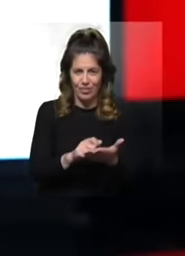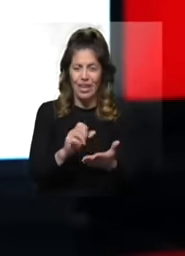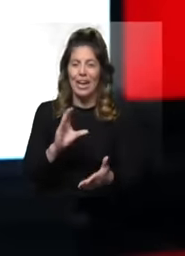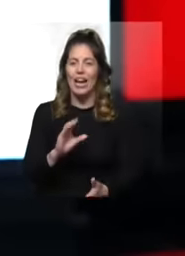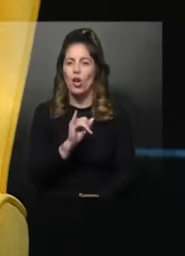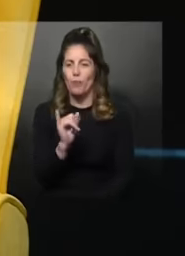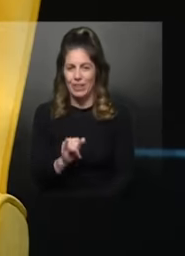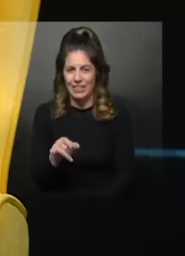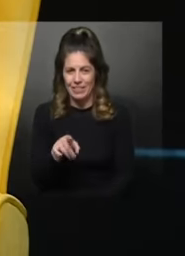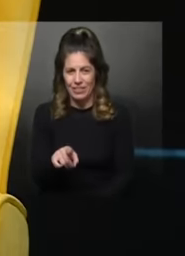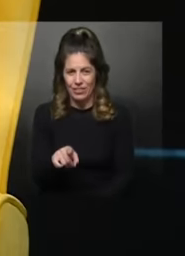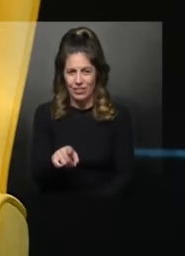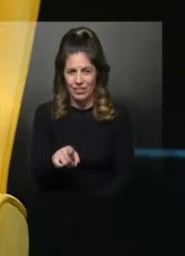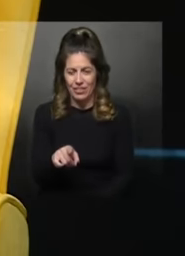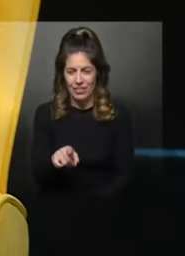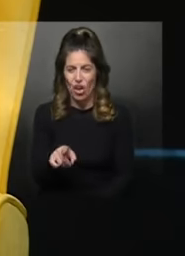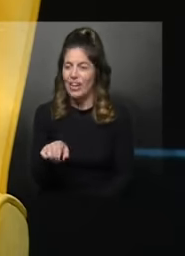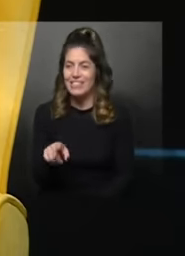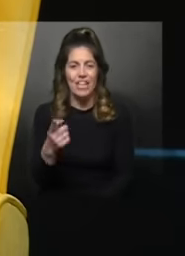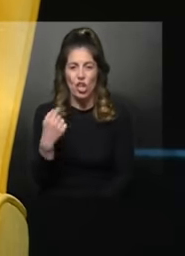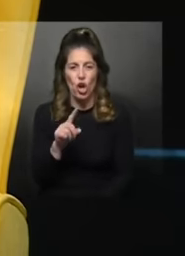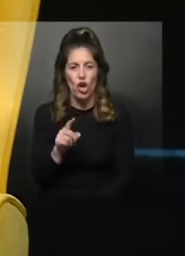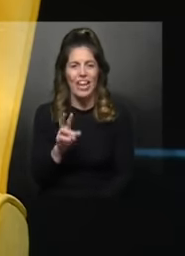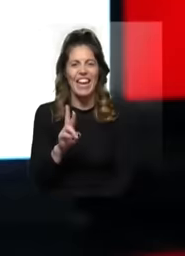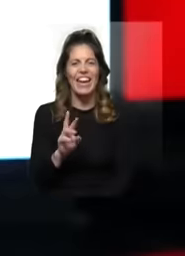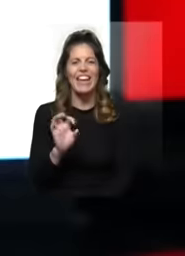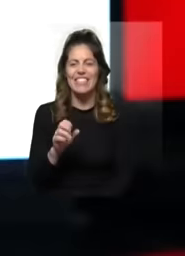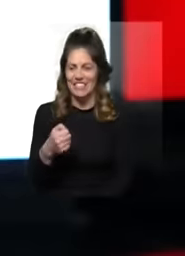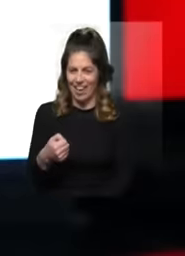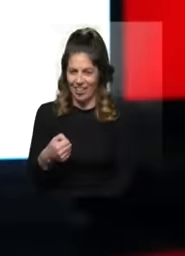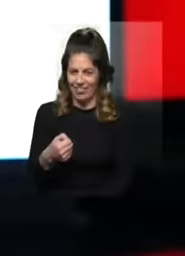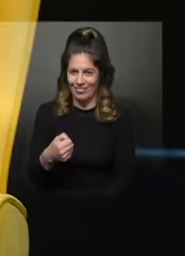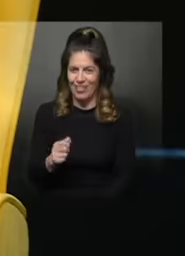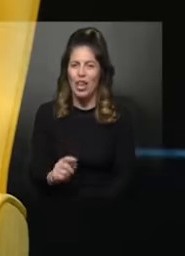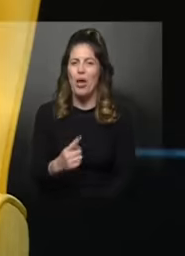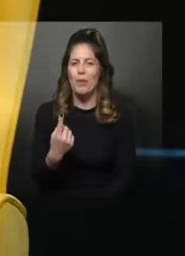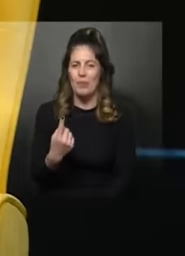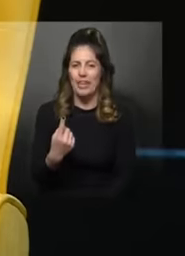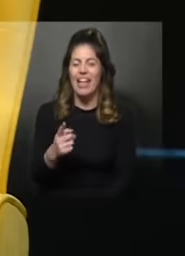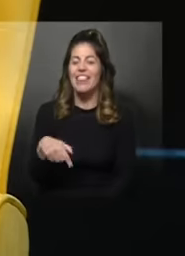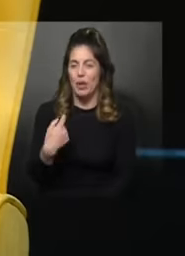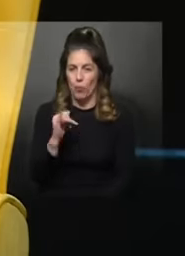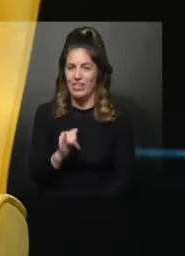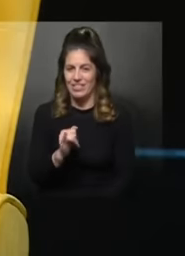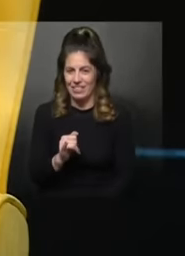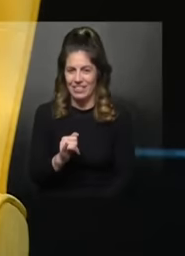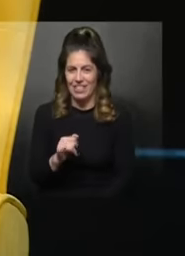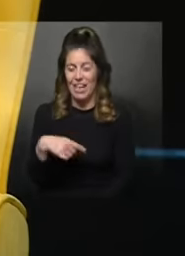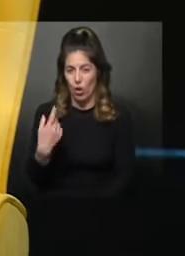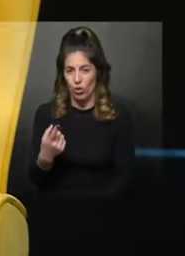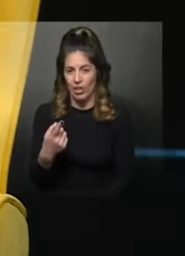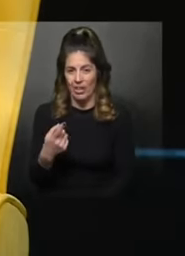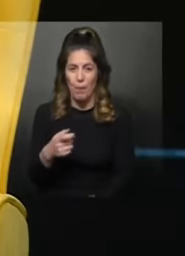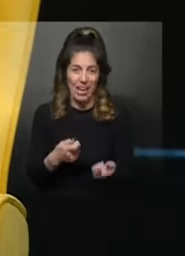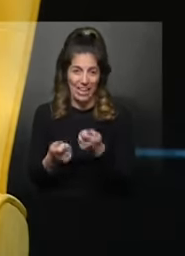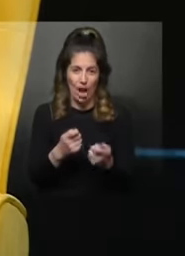Piris. No, en eso fue RCA, Vic. Ah, RCA, sí. La primera fue Vic, después sí fue De La Planta.